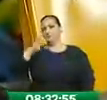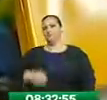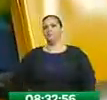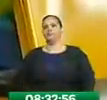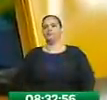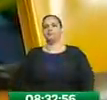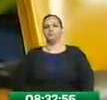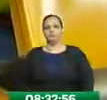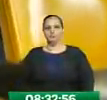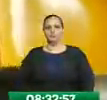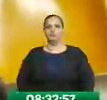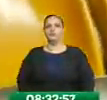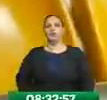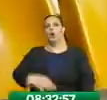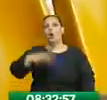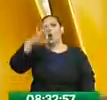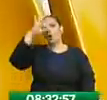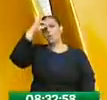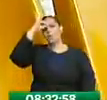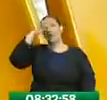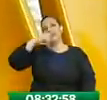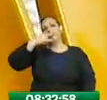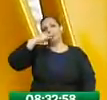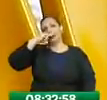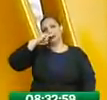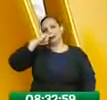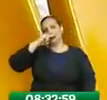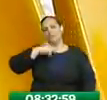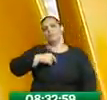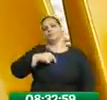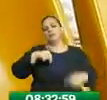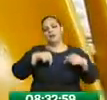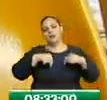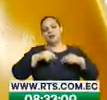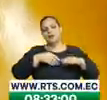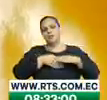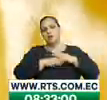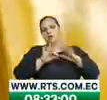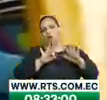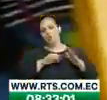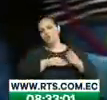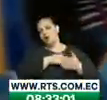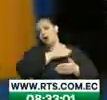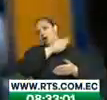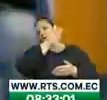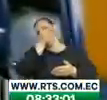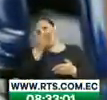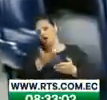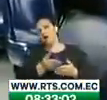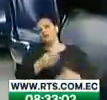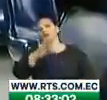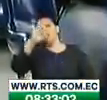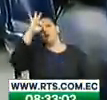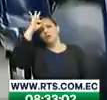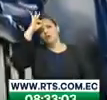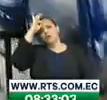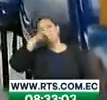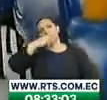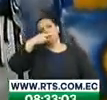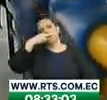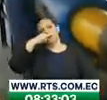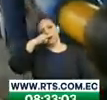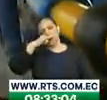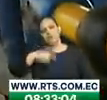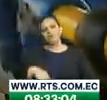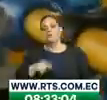Roberto Gilbert. Esa es la ruta de salud de nosotros. Salimos de aquí hasta Roberto Gilbert. 30% solamente de los pasajeros, todos sentados. Todos sentados,